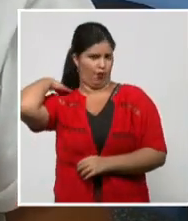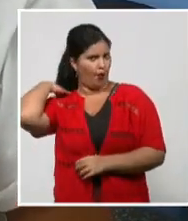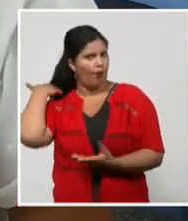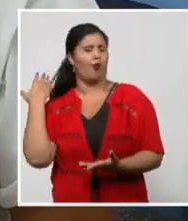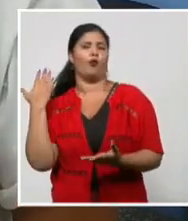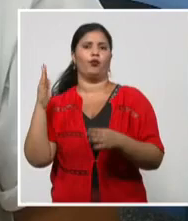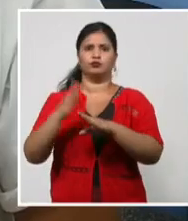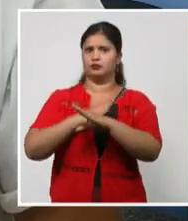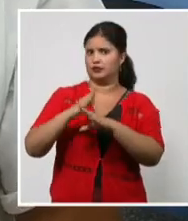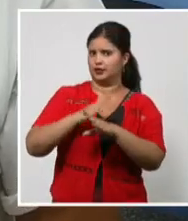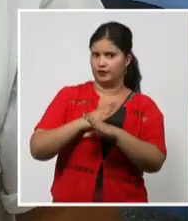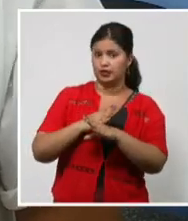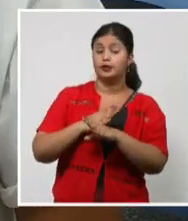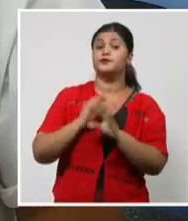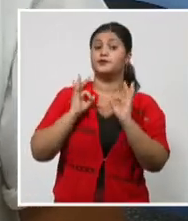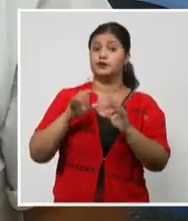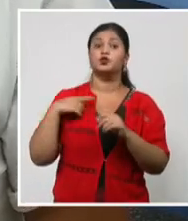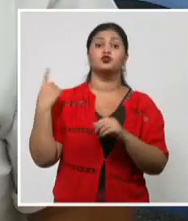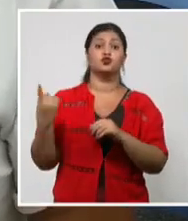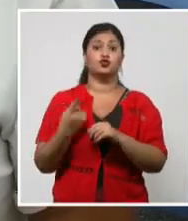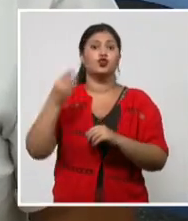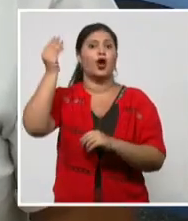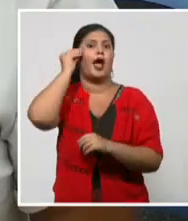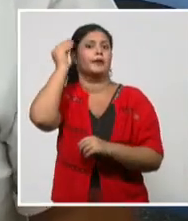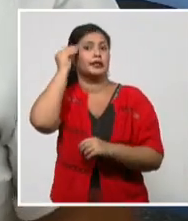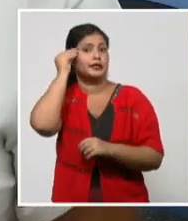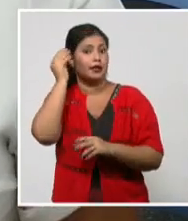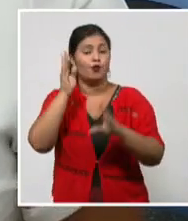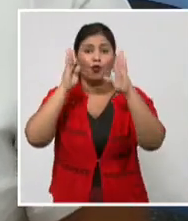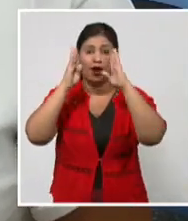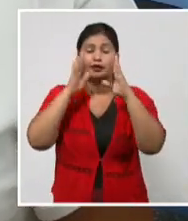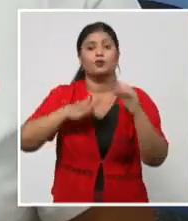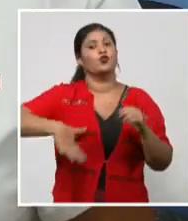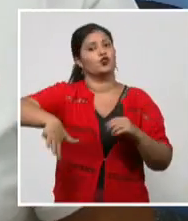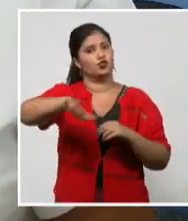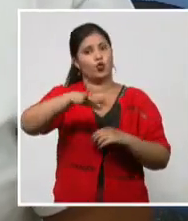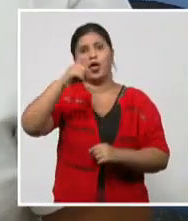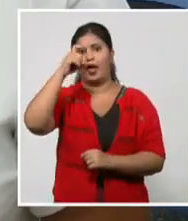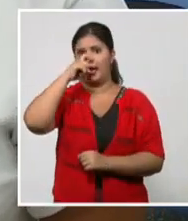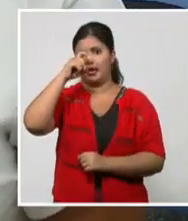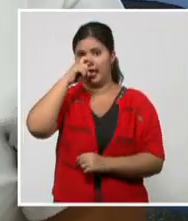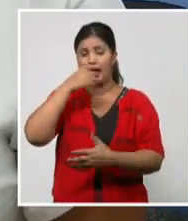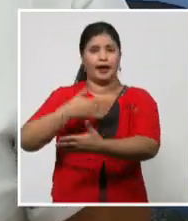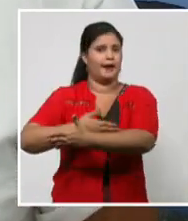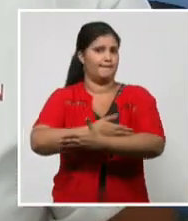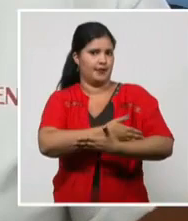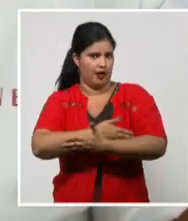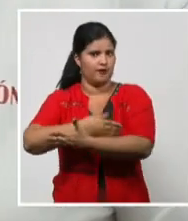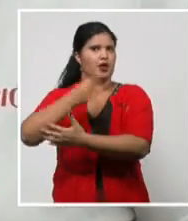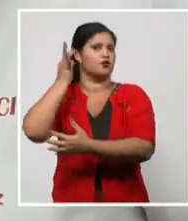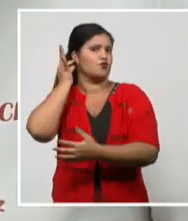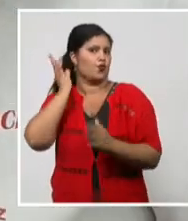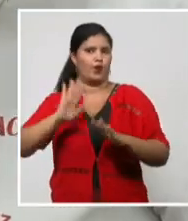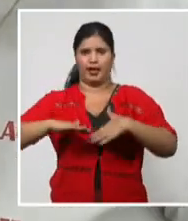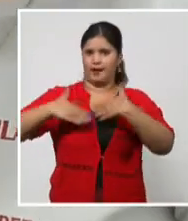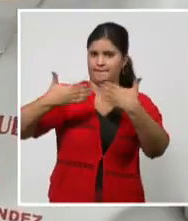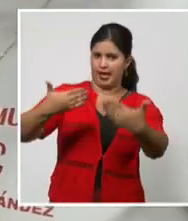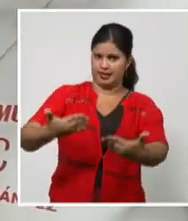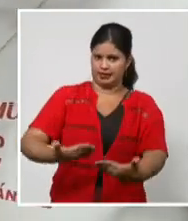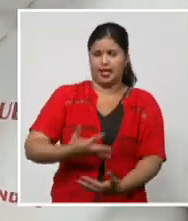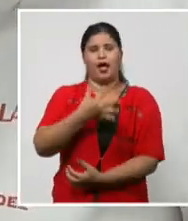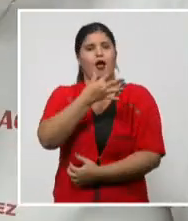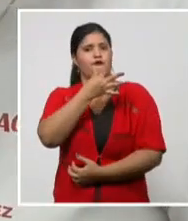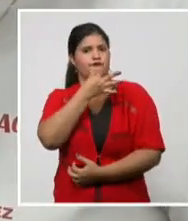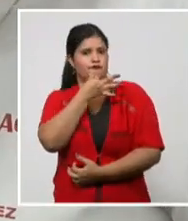cualquier edad es lo mismo un niño un bebé un adulto un adulto una mujer embarazada trabajamos